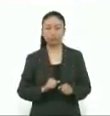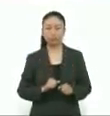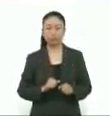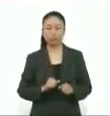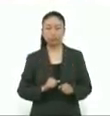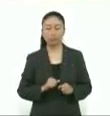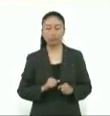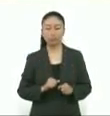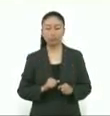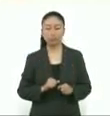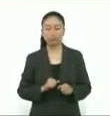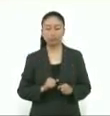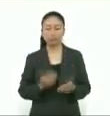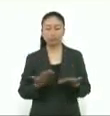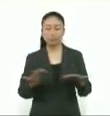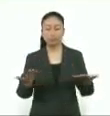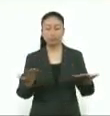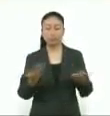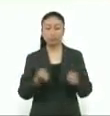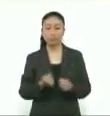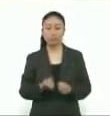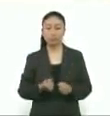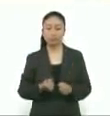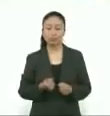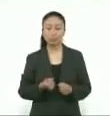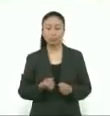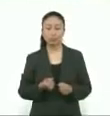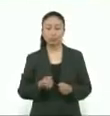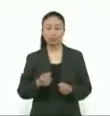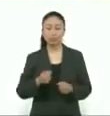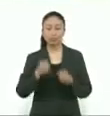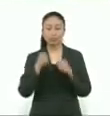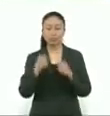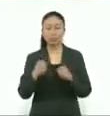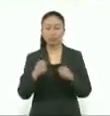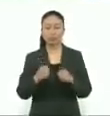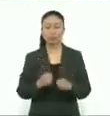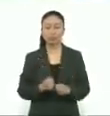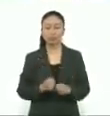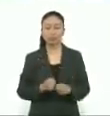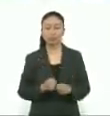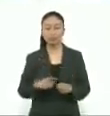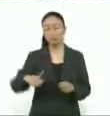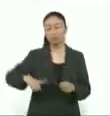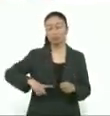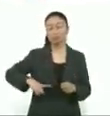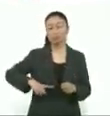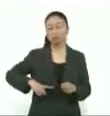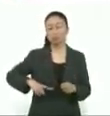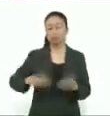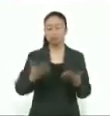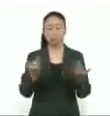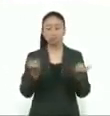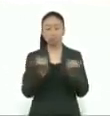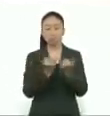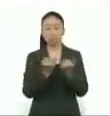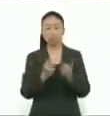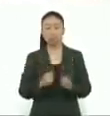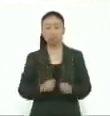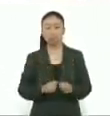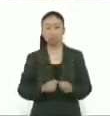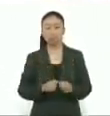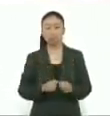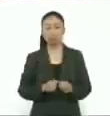presidencia de la Suprema Corte o la del Palacio Nacional, por mencionar algunas. La